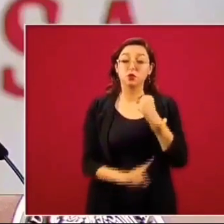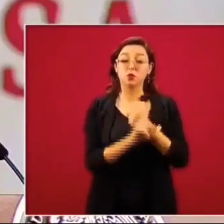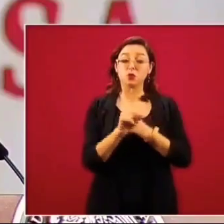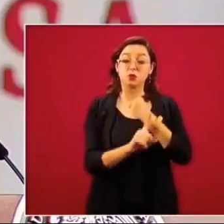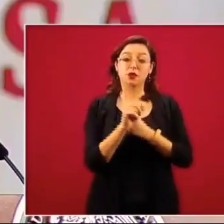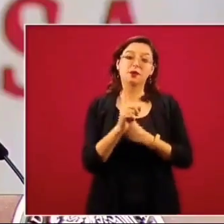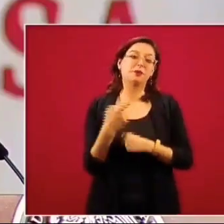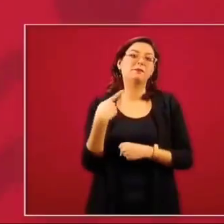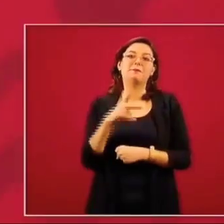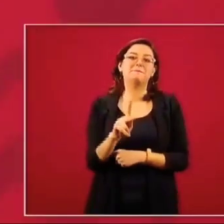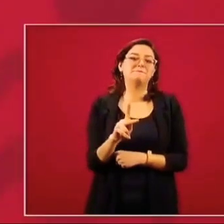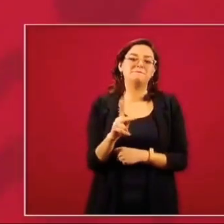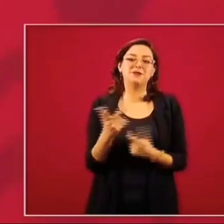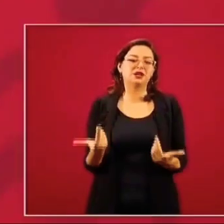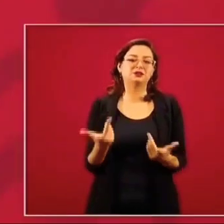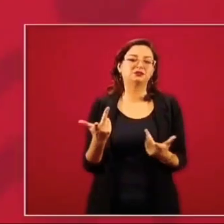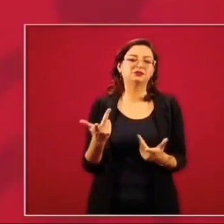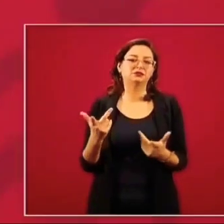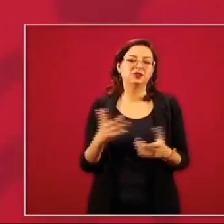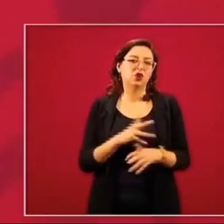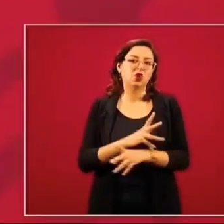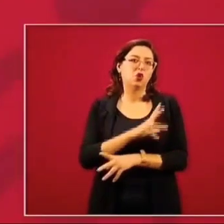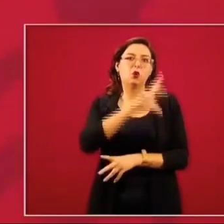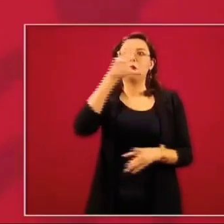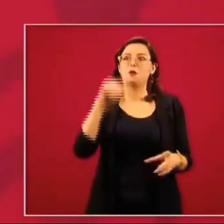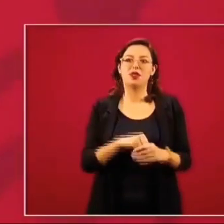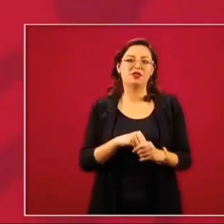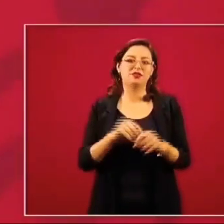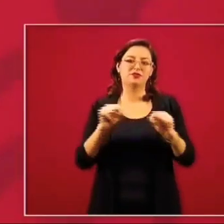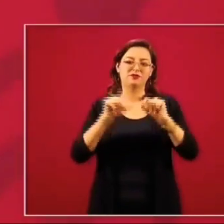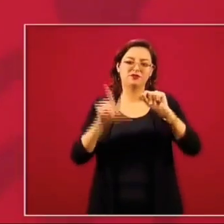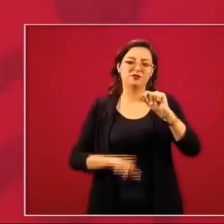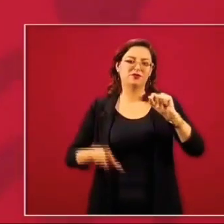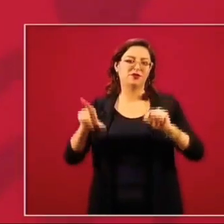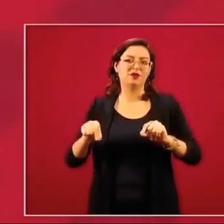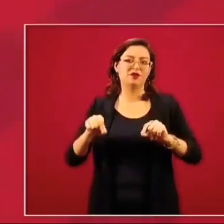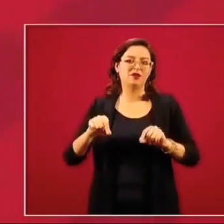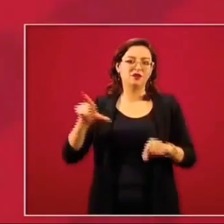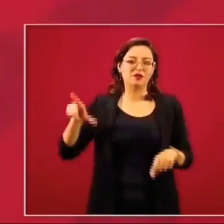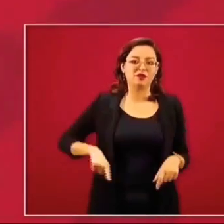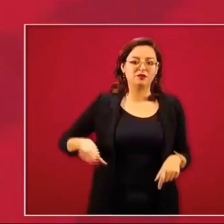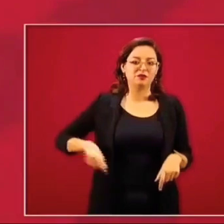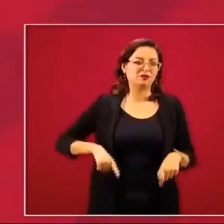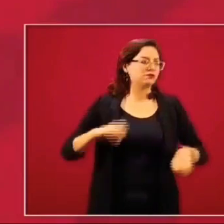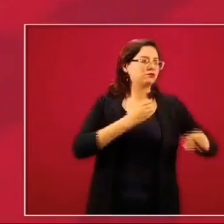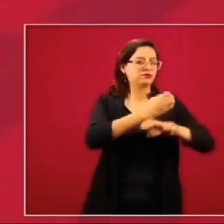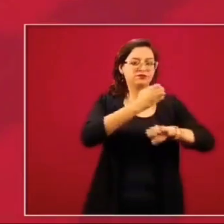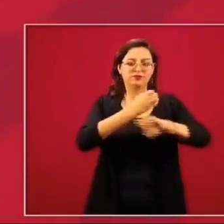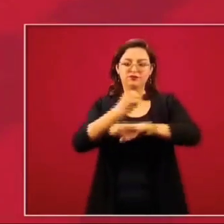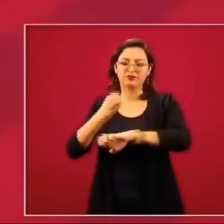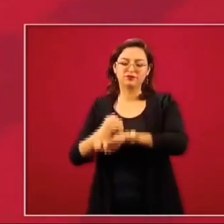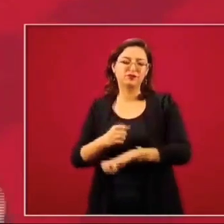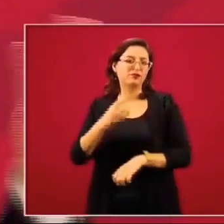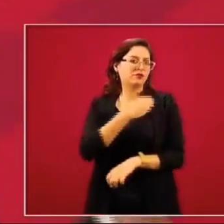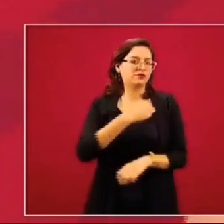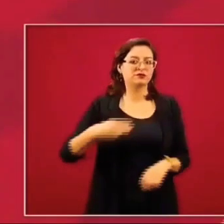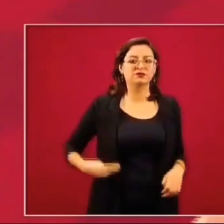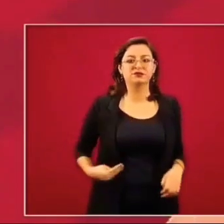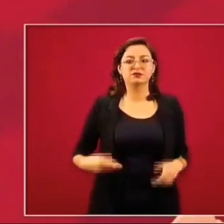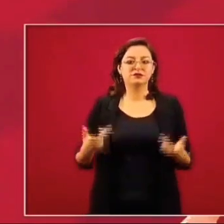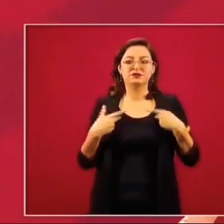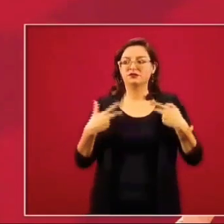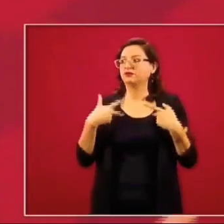afecta a todos, afecta al gobierno federal, afecta al gobierno a los gobiernos estatales, a los gobiernos municipales, bueno, y afecta